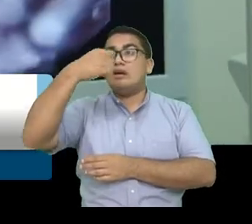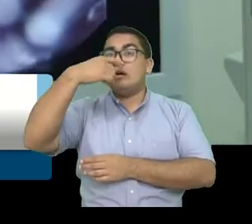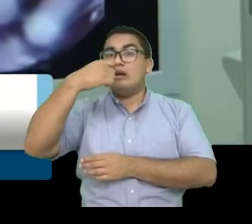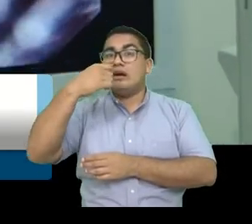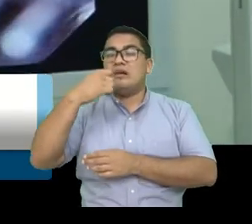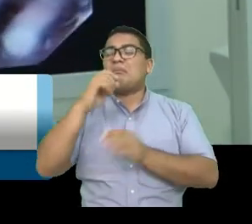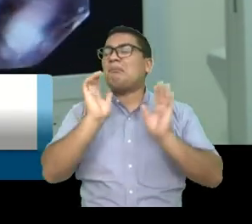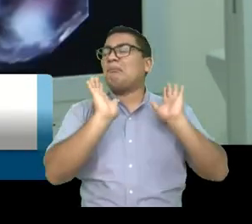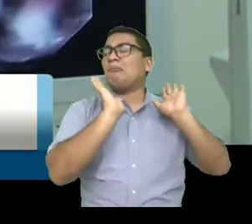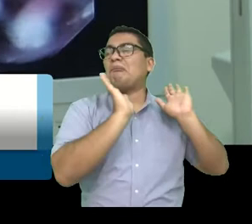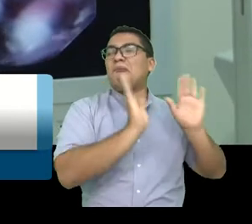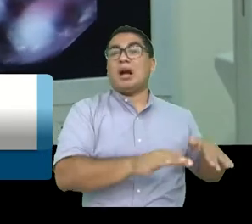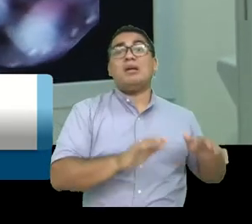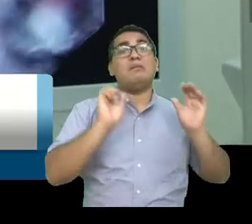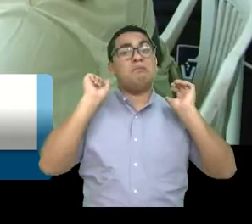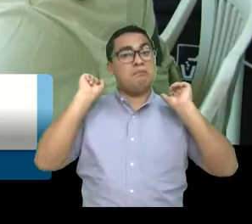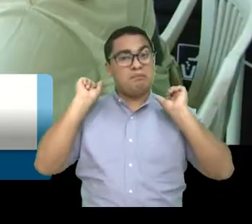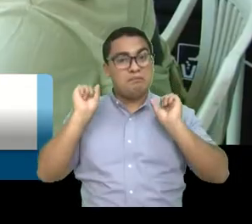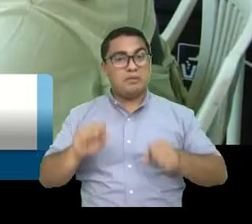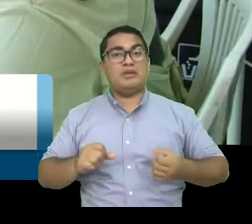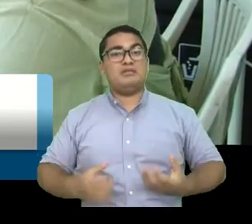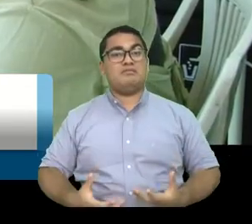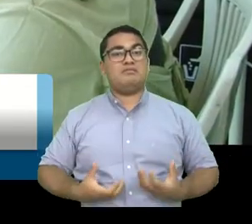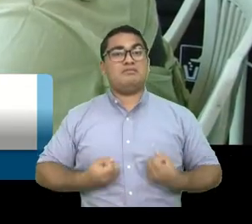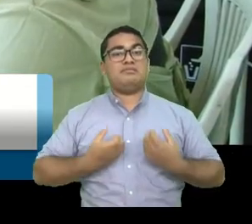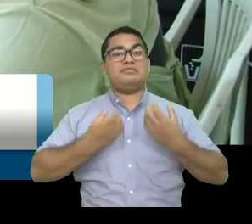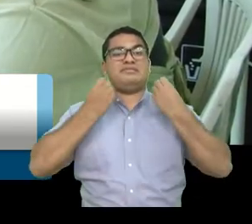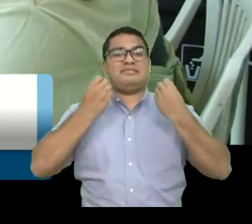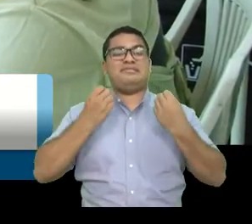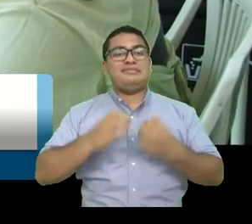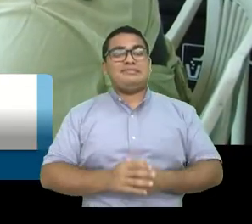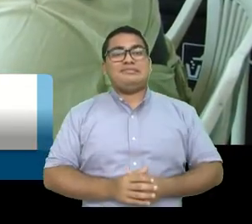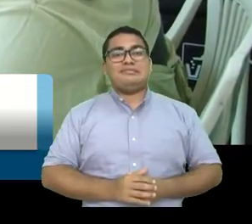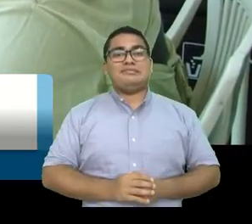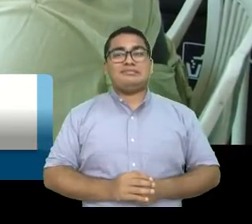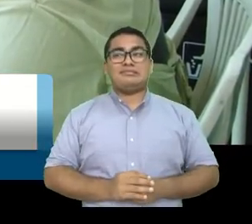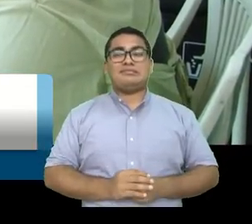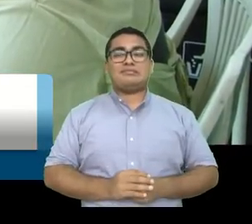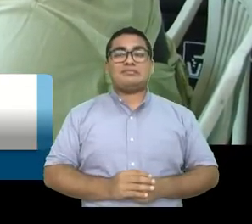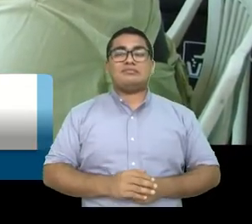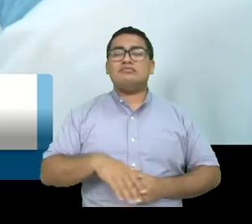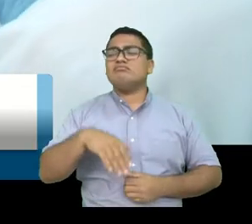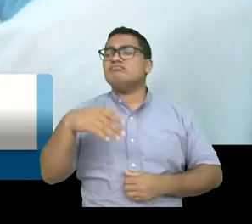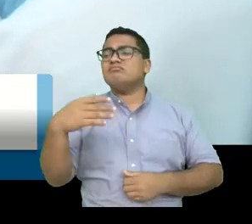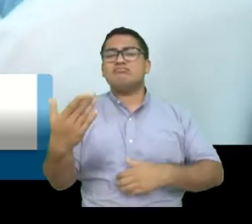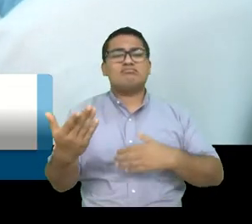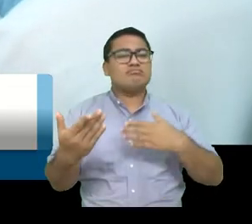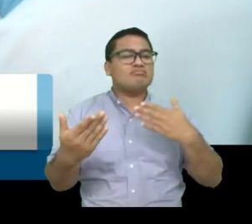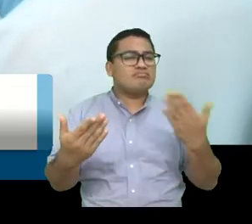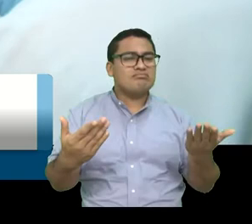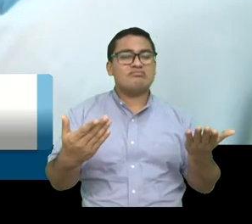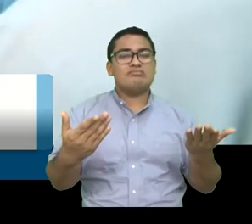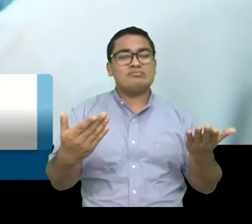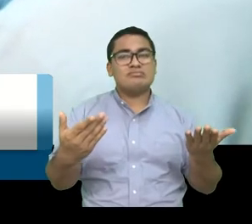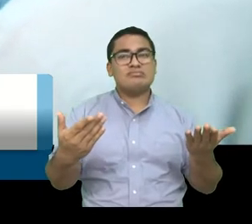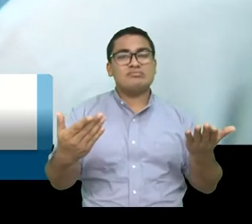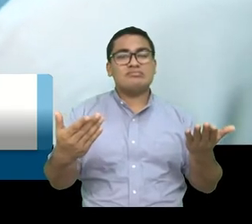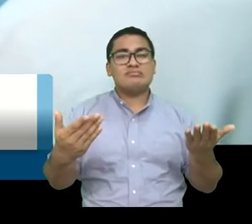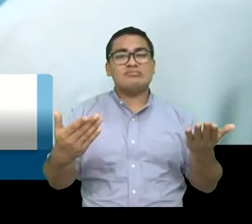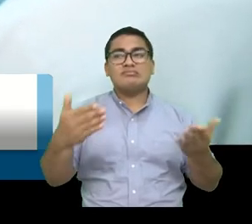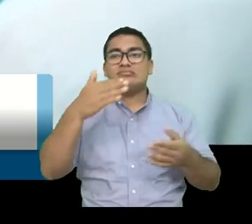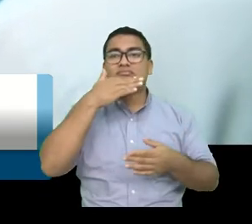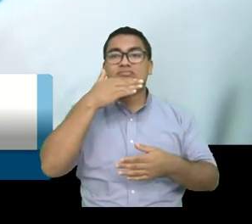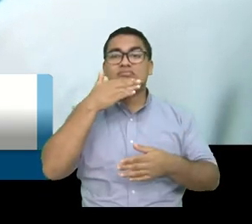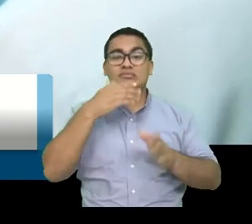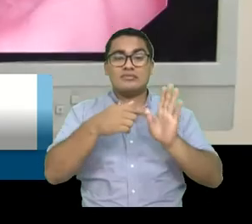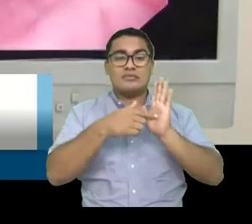es muy, muy interesante eso. Sí. Doctor, ¿cuáles son las causas que comúnmente, ya usted decía la mala alimentación, sí, o sea,